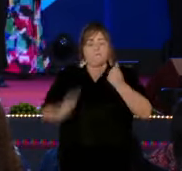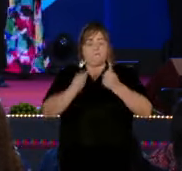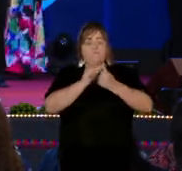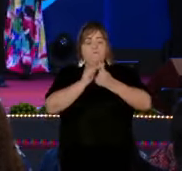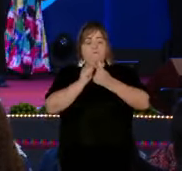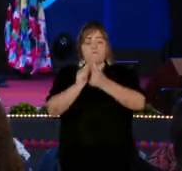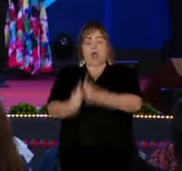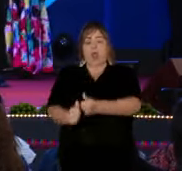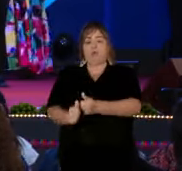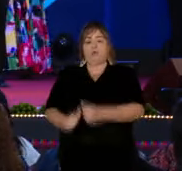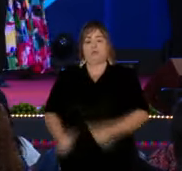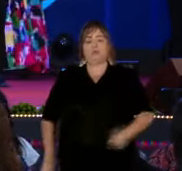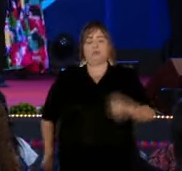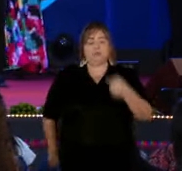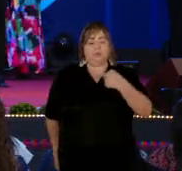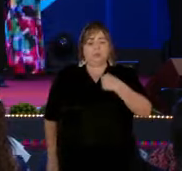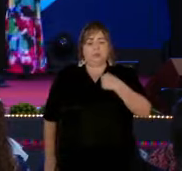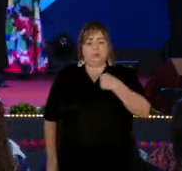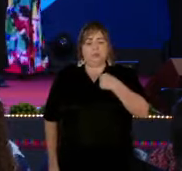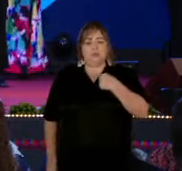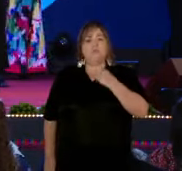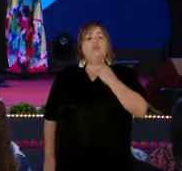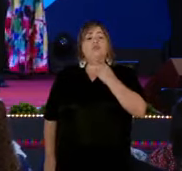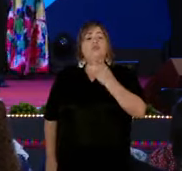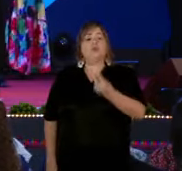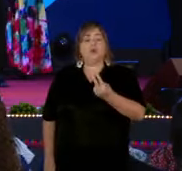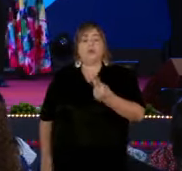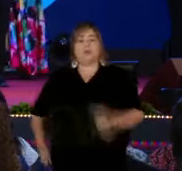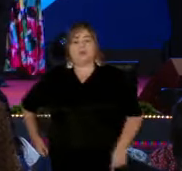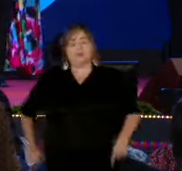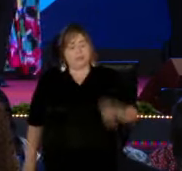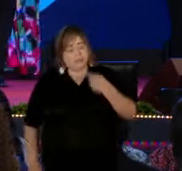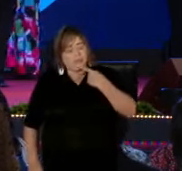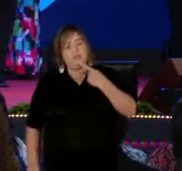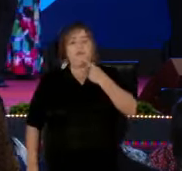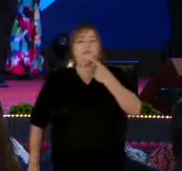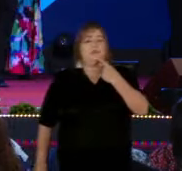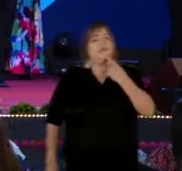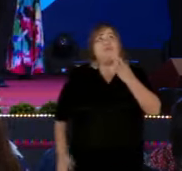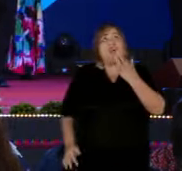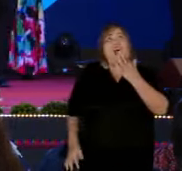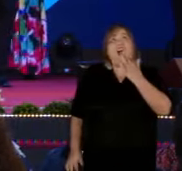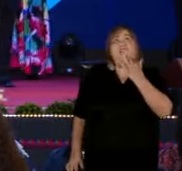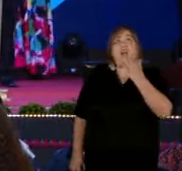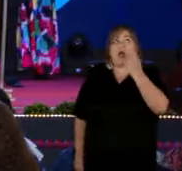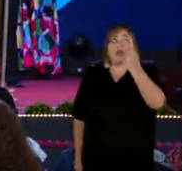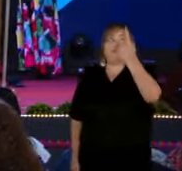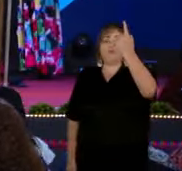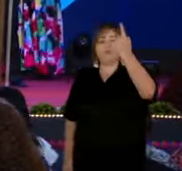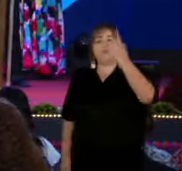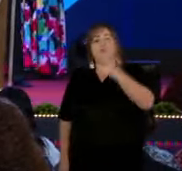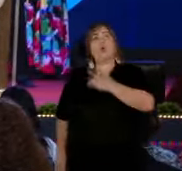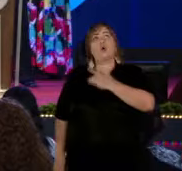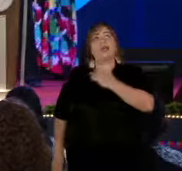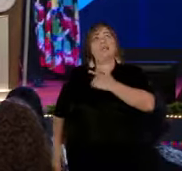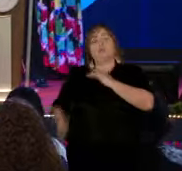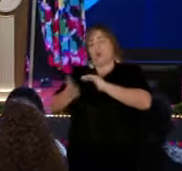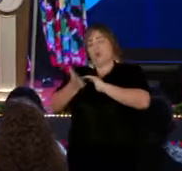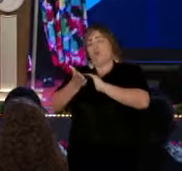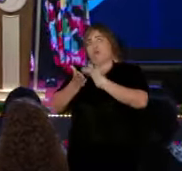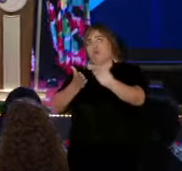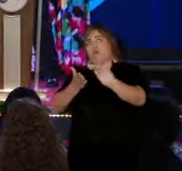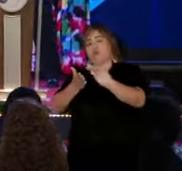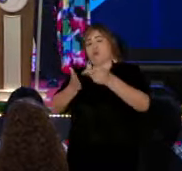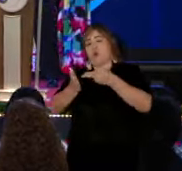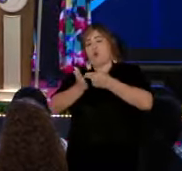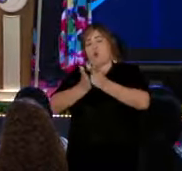oración para Dios. Sencillo, hablar con Dios es hablar con un corazón sincero.